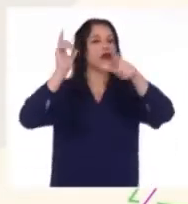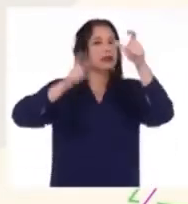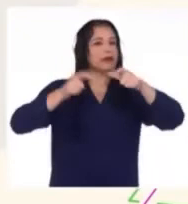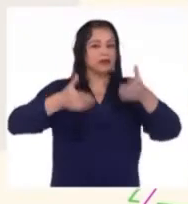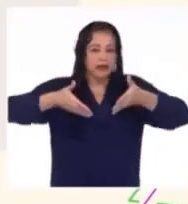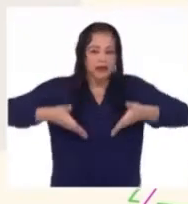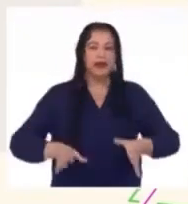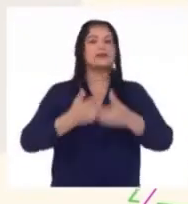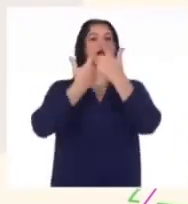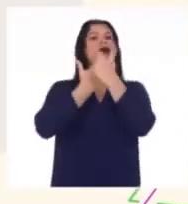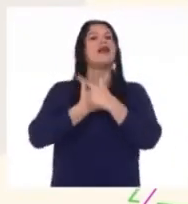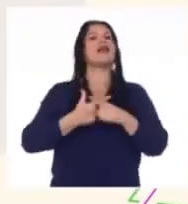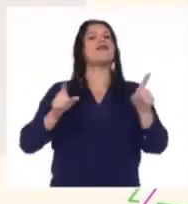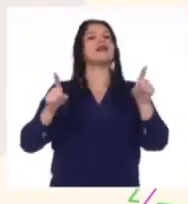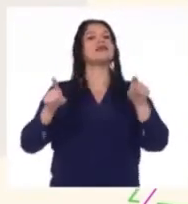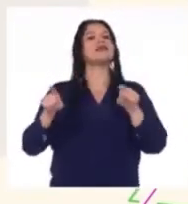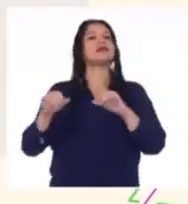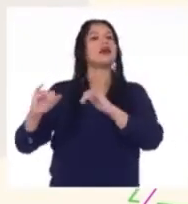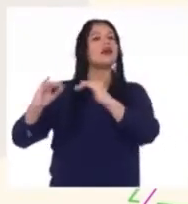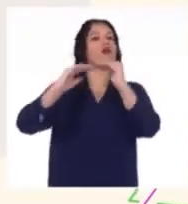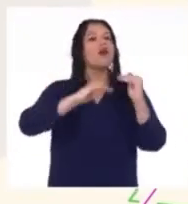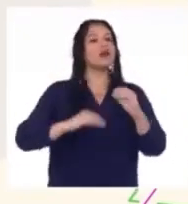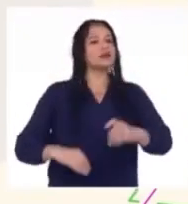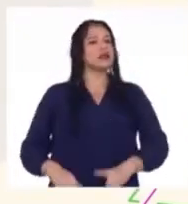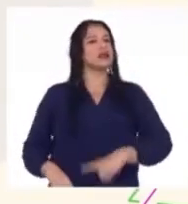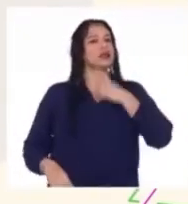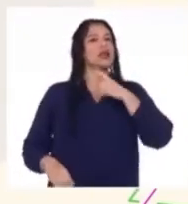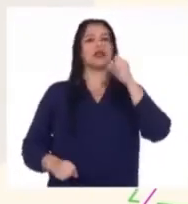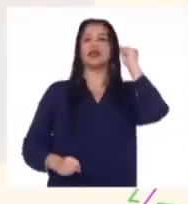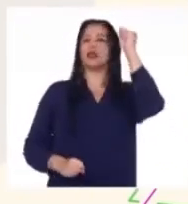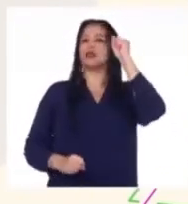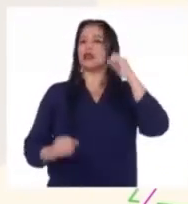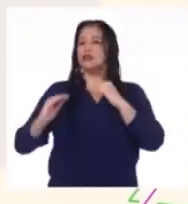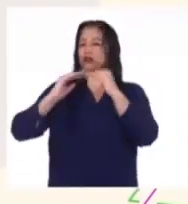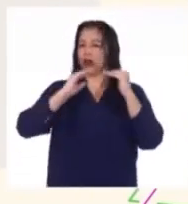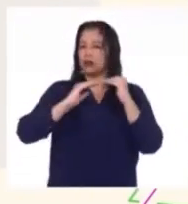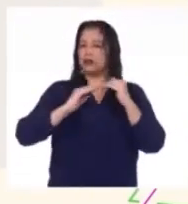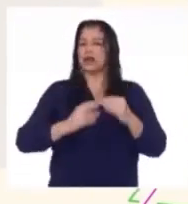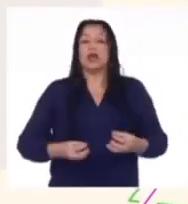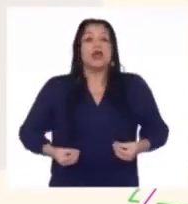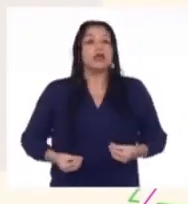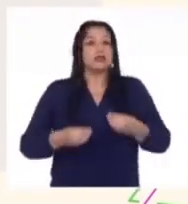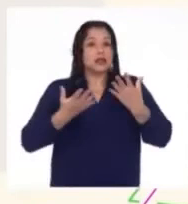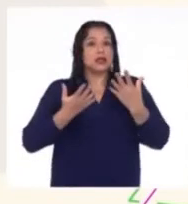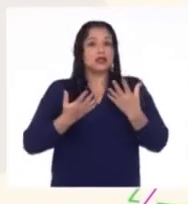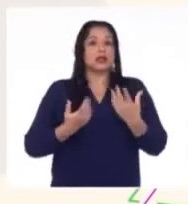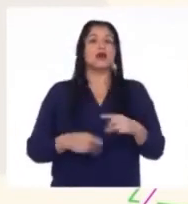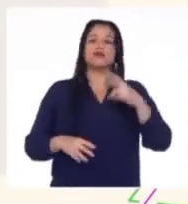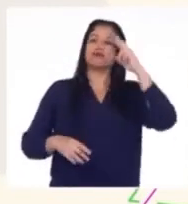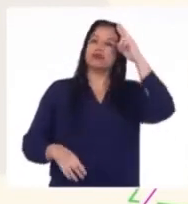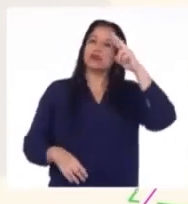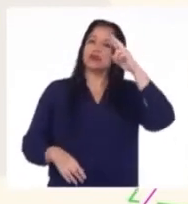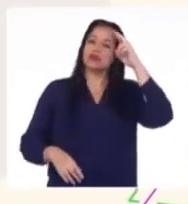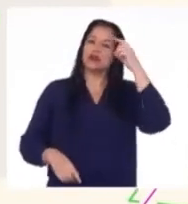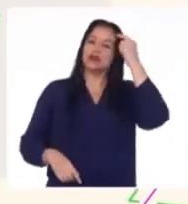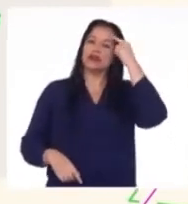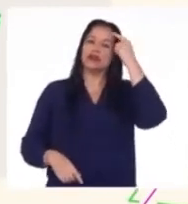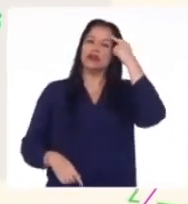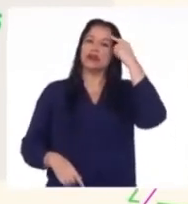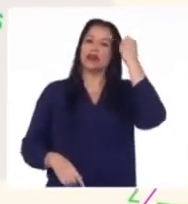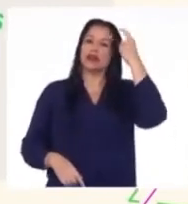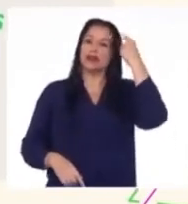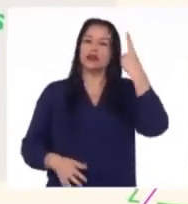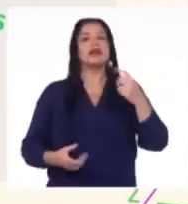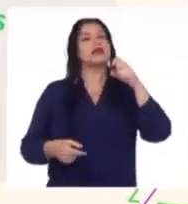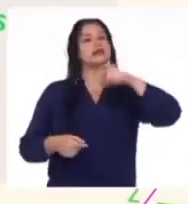humanos nacen libres e iguales en dignidad y derechos, y dotados como están de razón y conciencia,